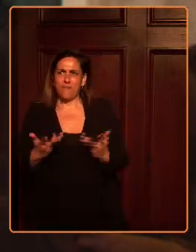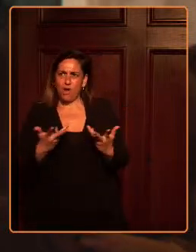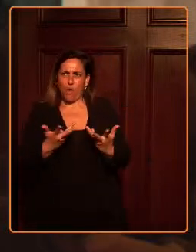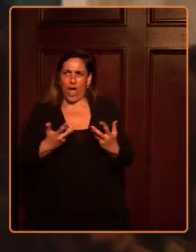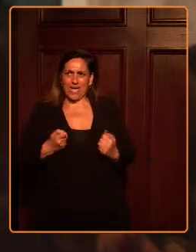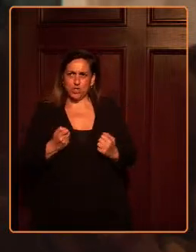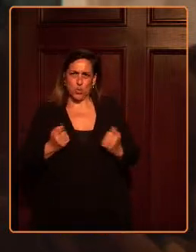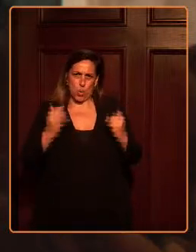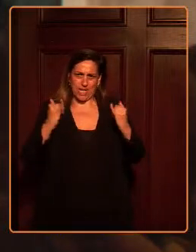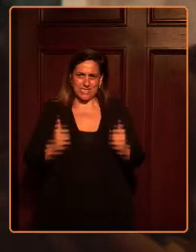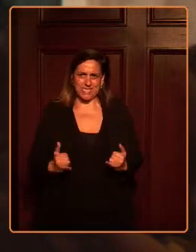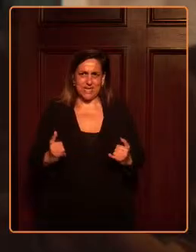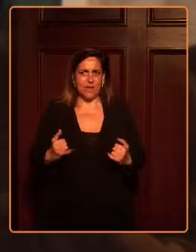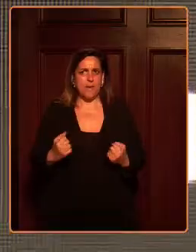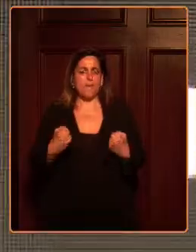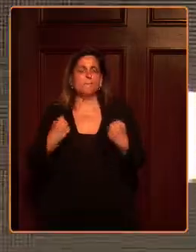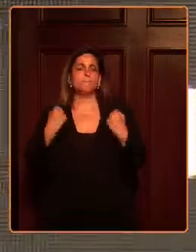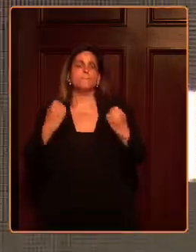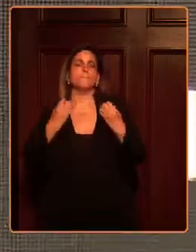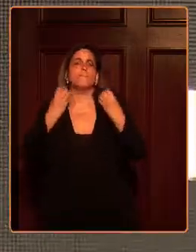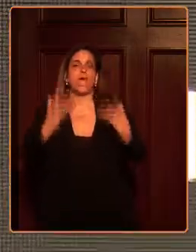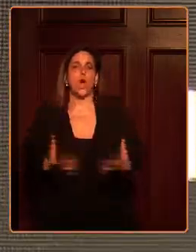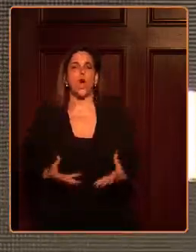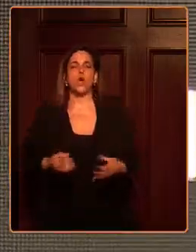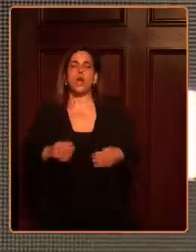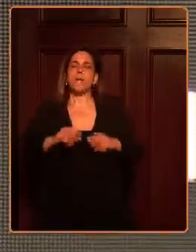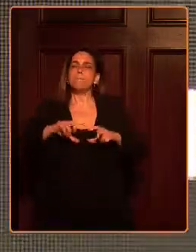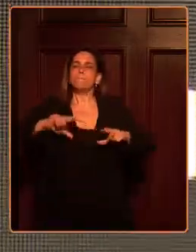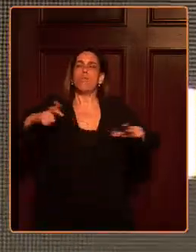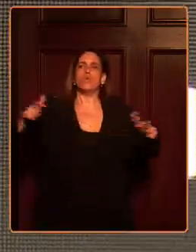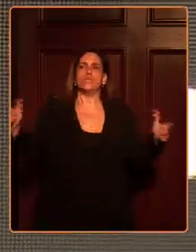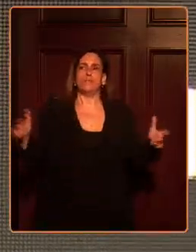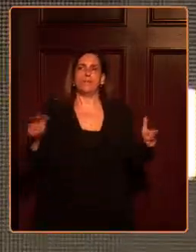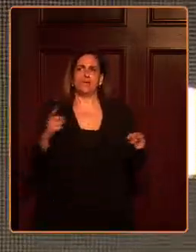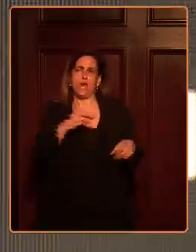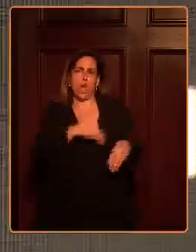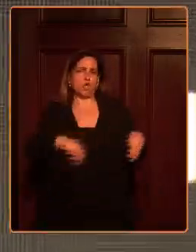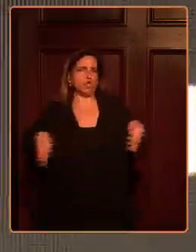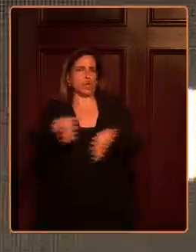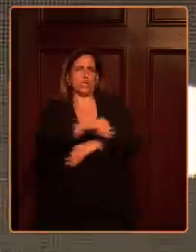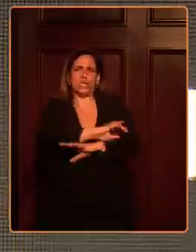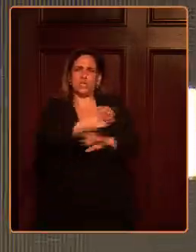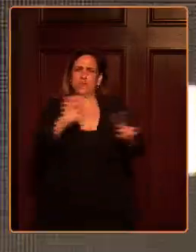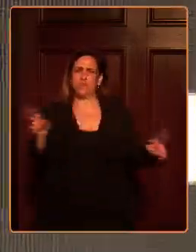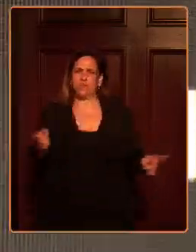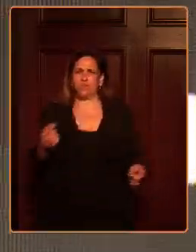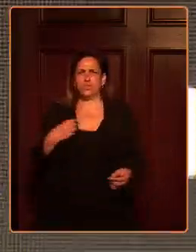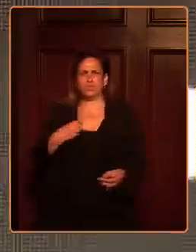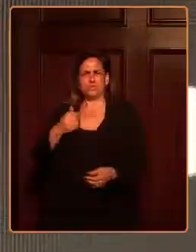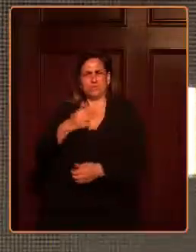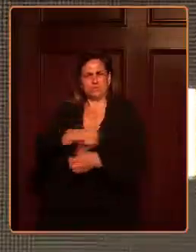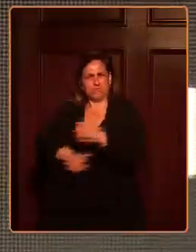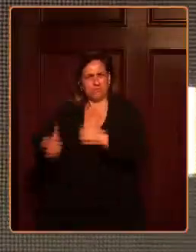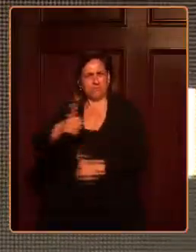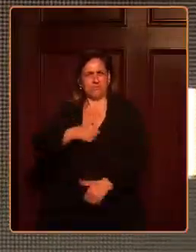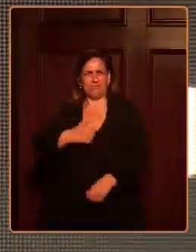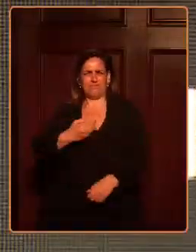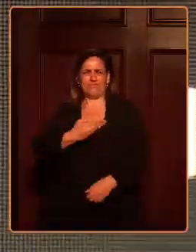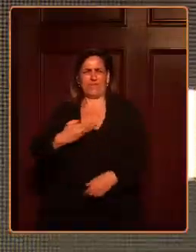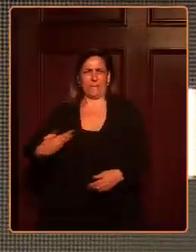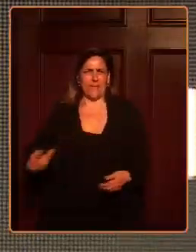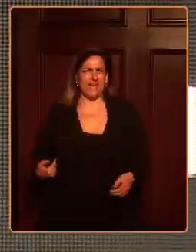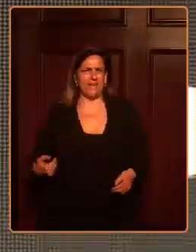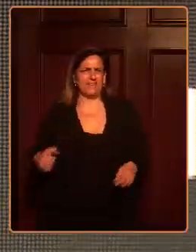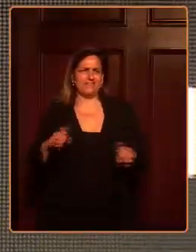Ayuda, potencia, multiplica, no sustituye a la maestra o al maestro en un medio rural que se